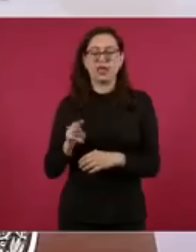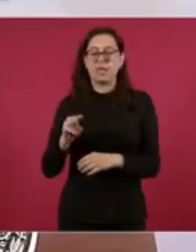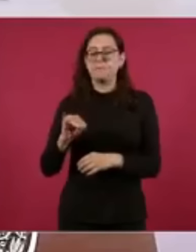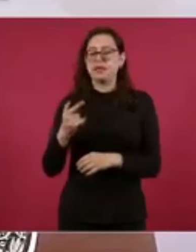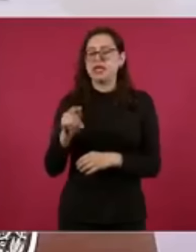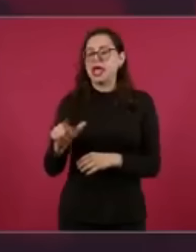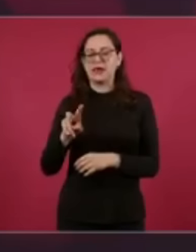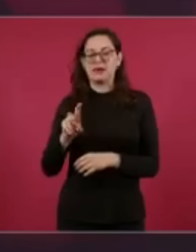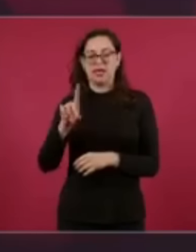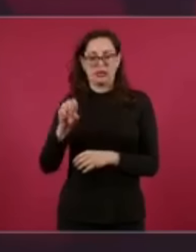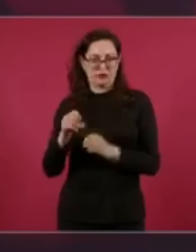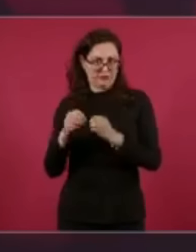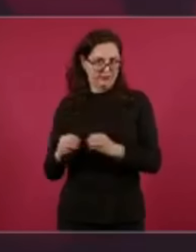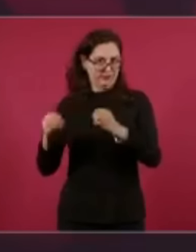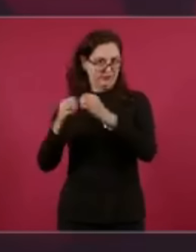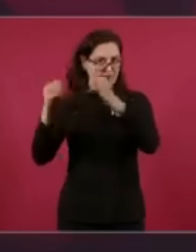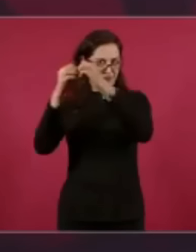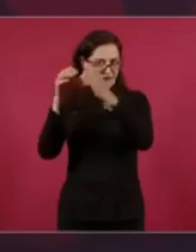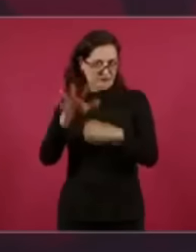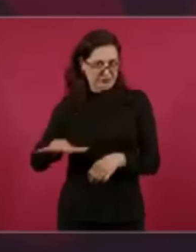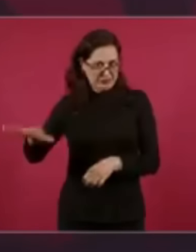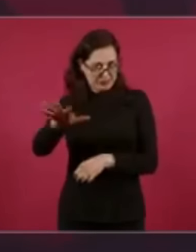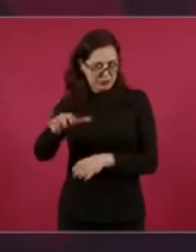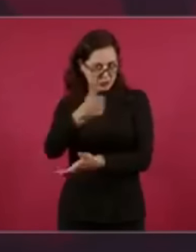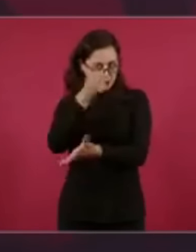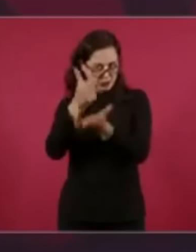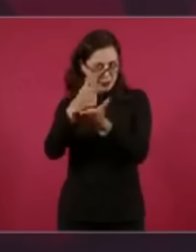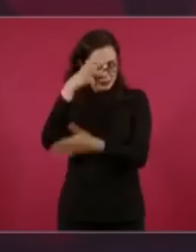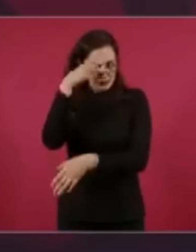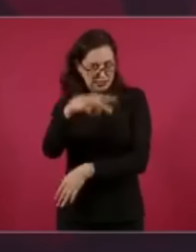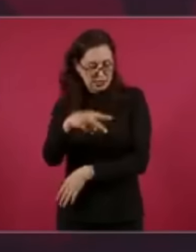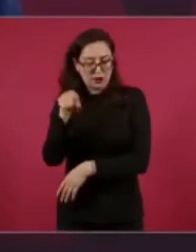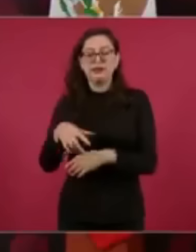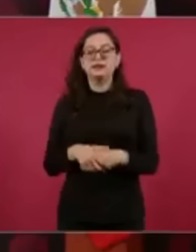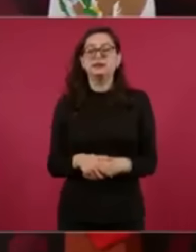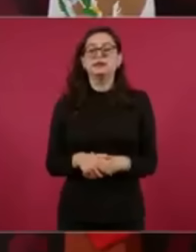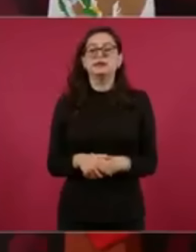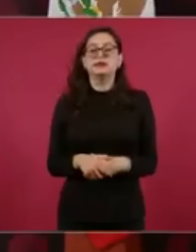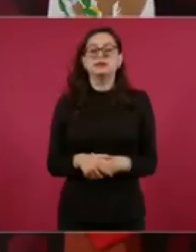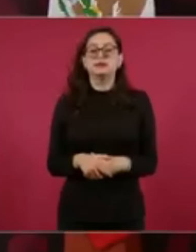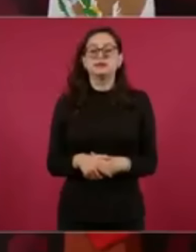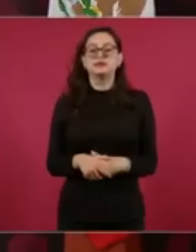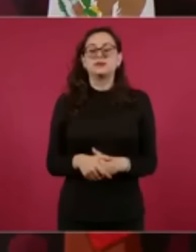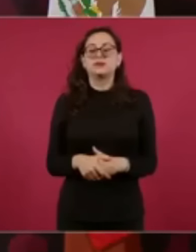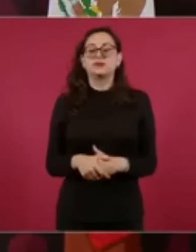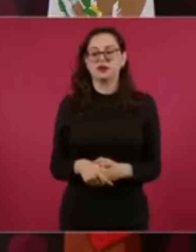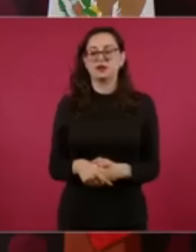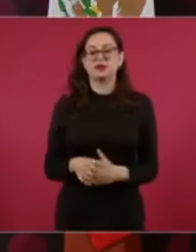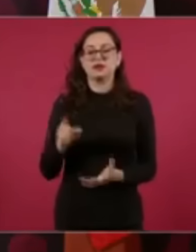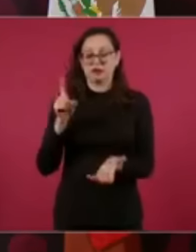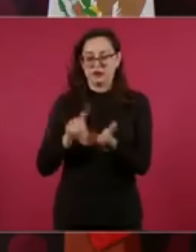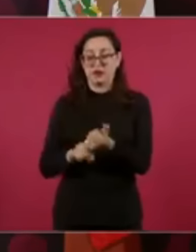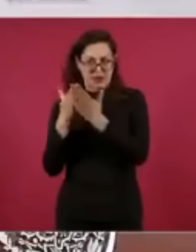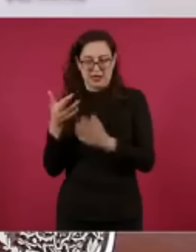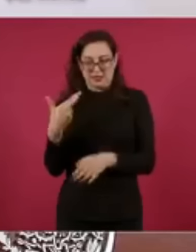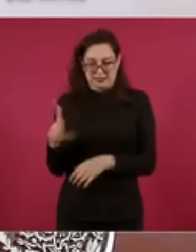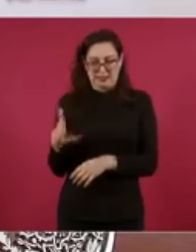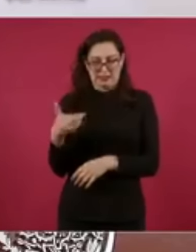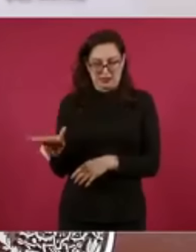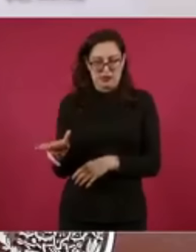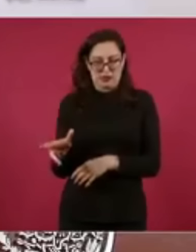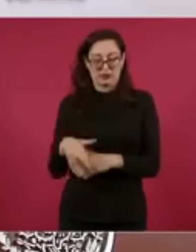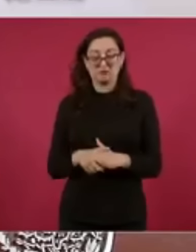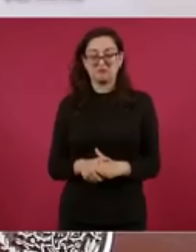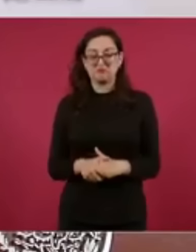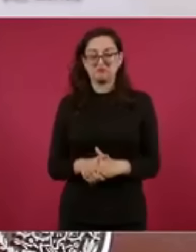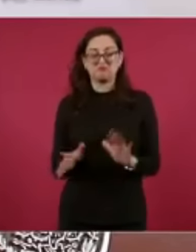Y quedé en verme ahí con una persona. Había entonces un restaurante y no